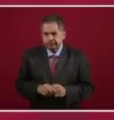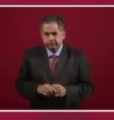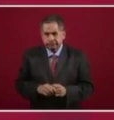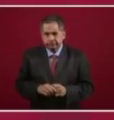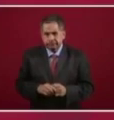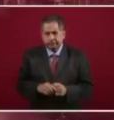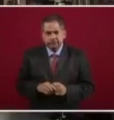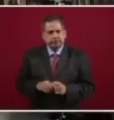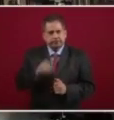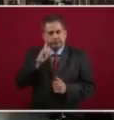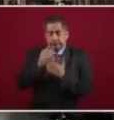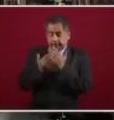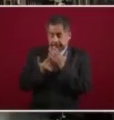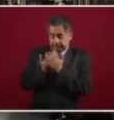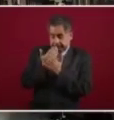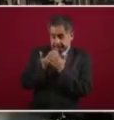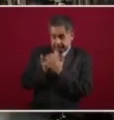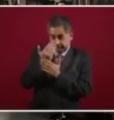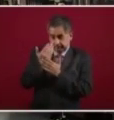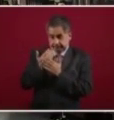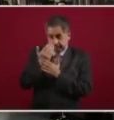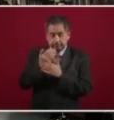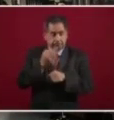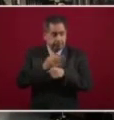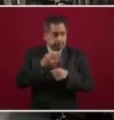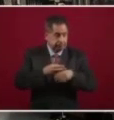la madrugada